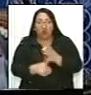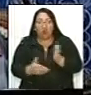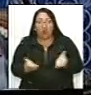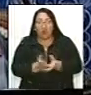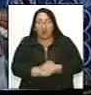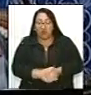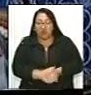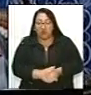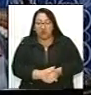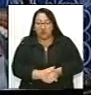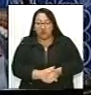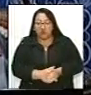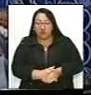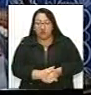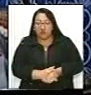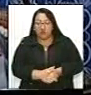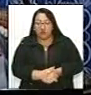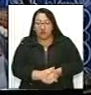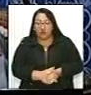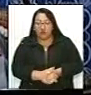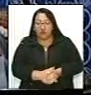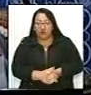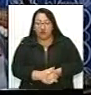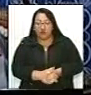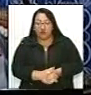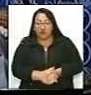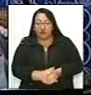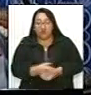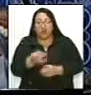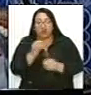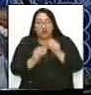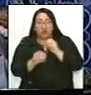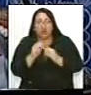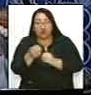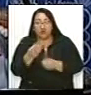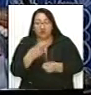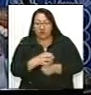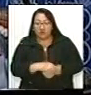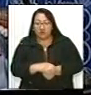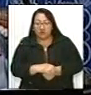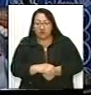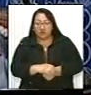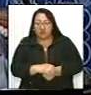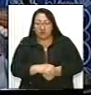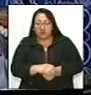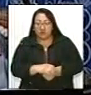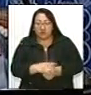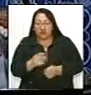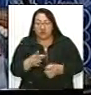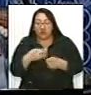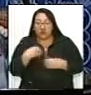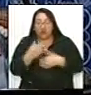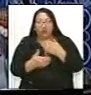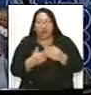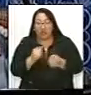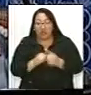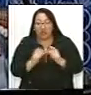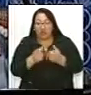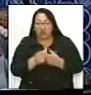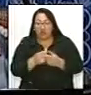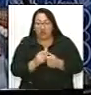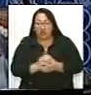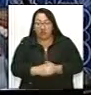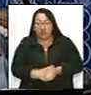documentos. Yo le pido, por favor, que usted corrija lo que ha dicho o si no se somete a un proceso en la comisión